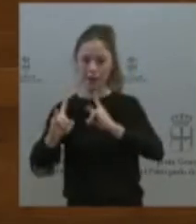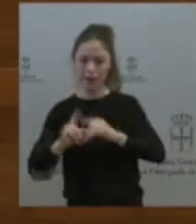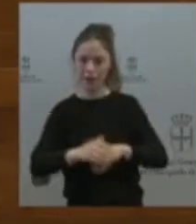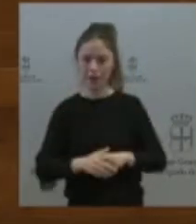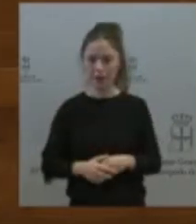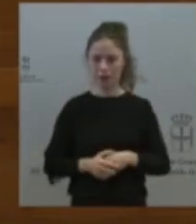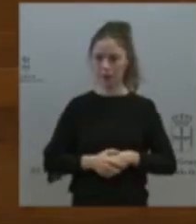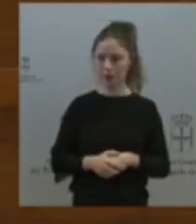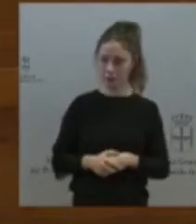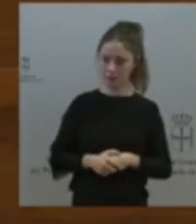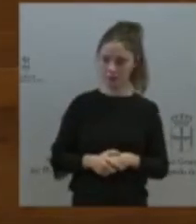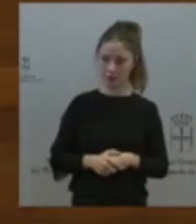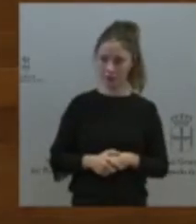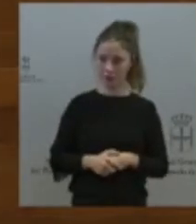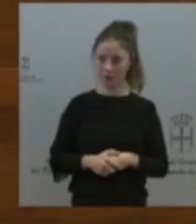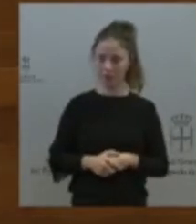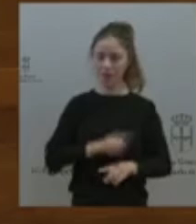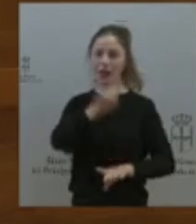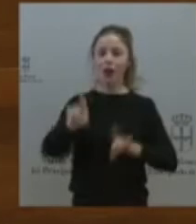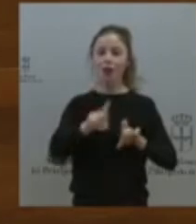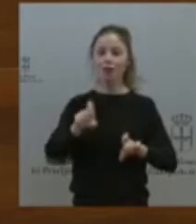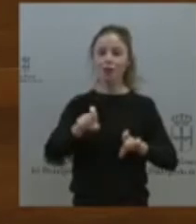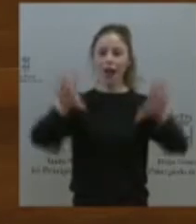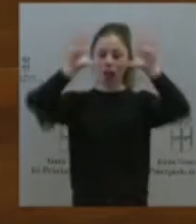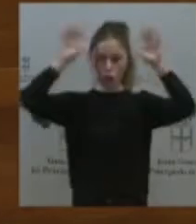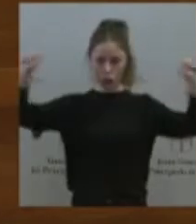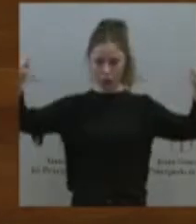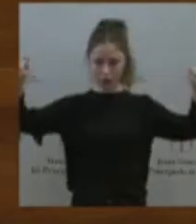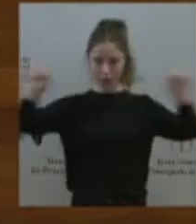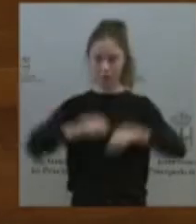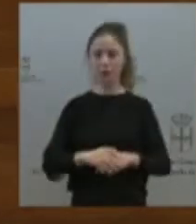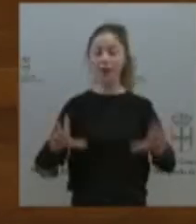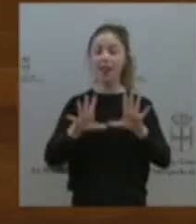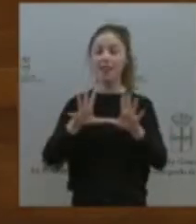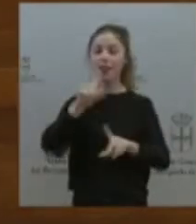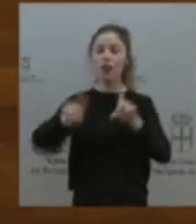Consulta de Contrueces. 10 consultas de medicina de familia, solo estamos 5 médicos.